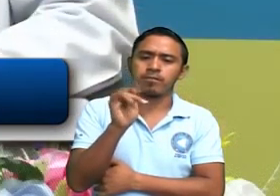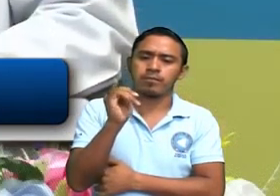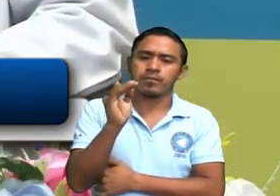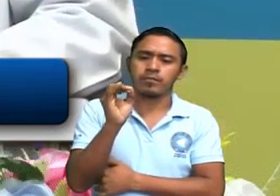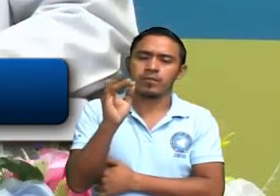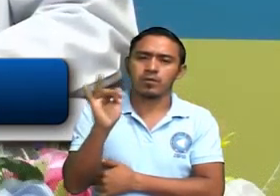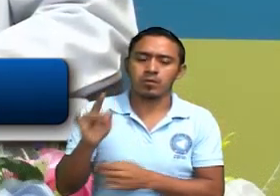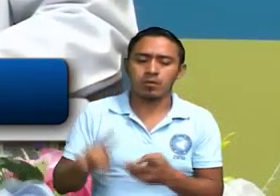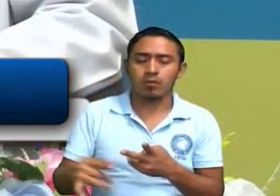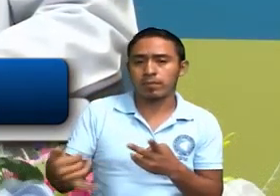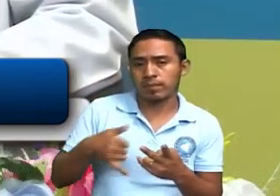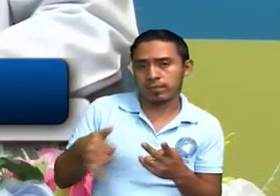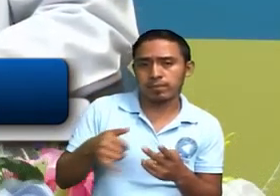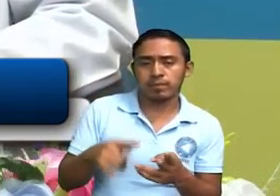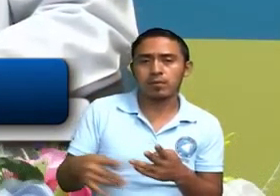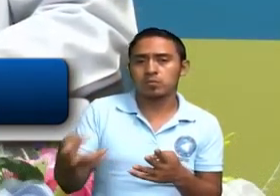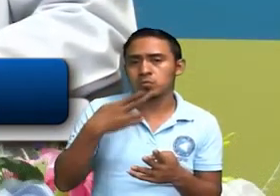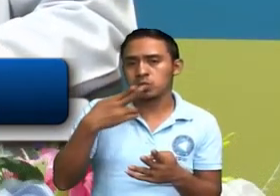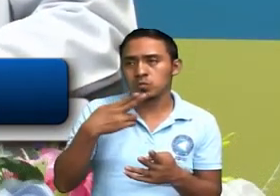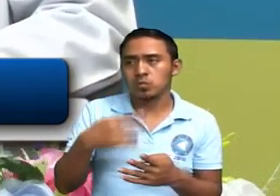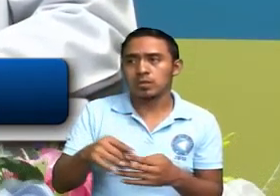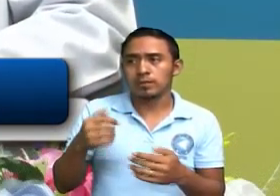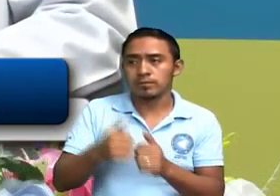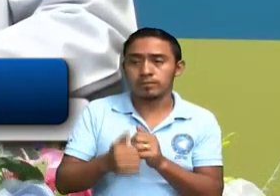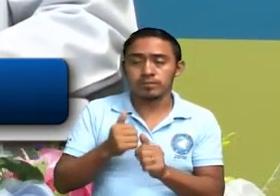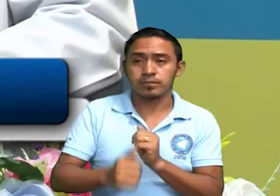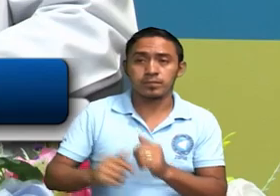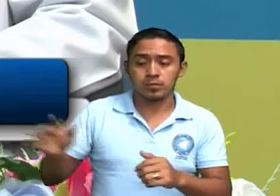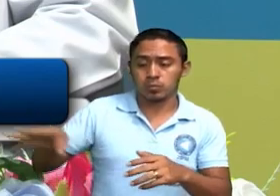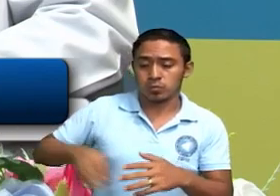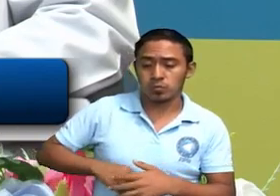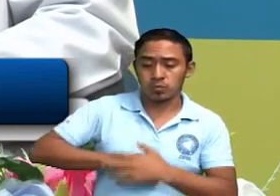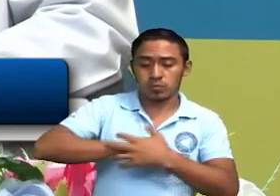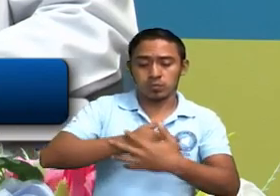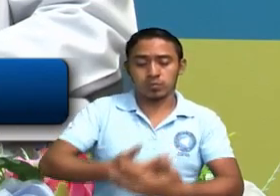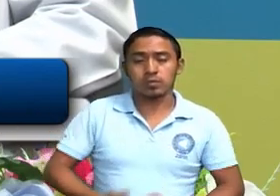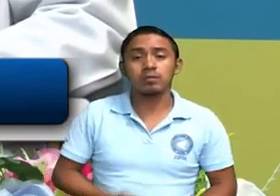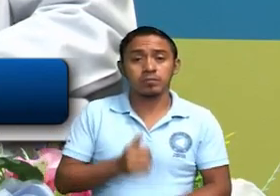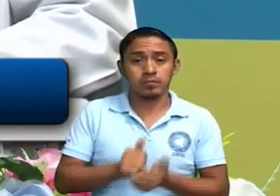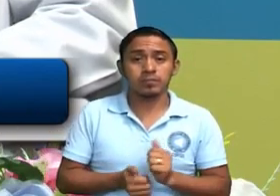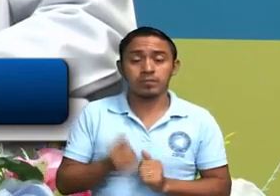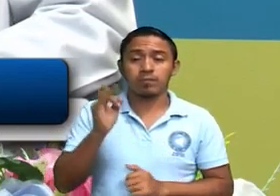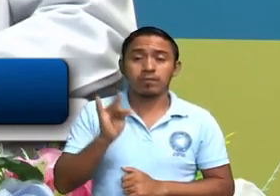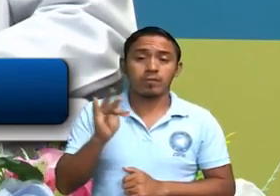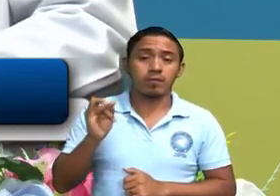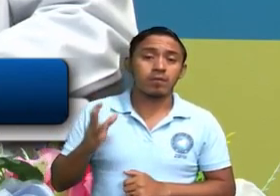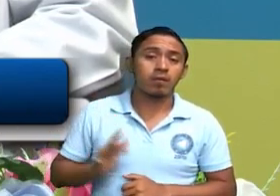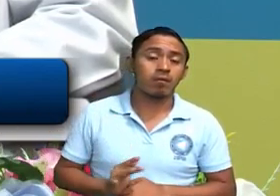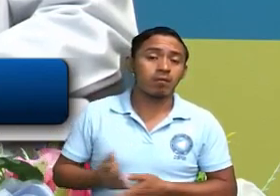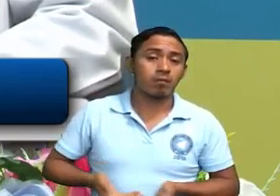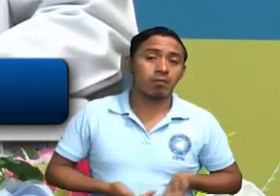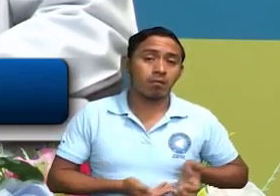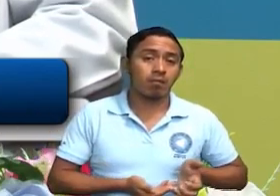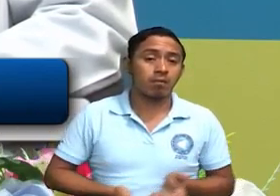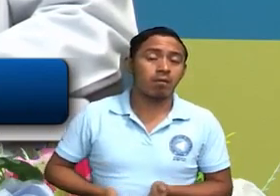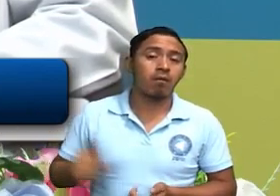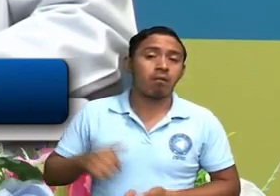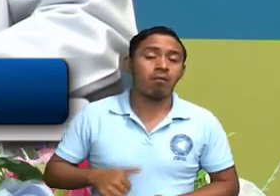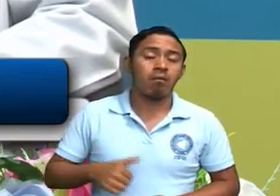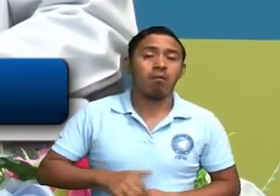de alcohol, de tabaco, esto puede afectar también al feto, ¿verdad? Durante el embarazo.